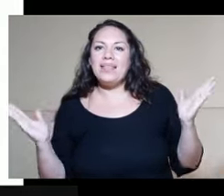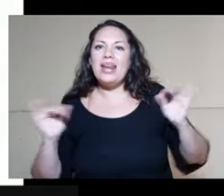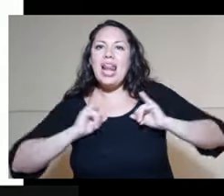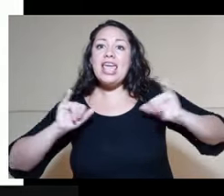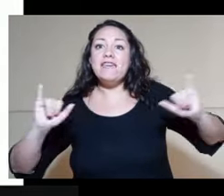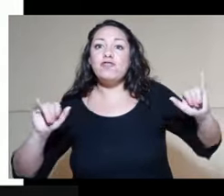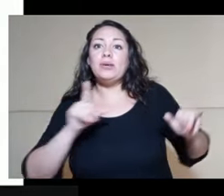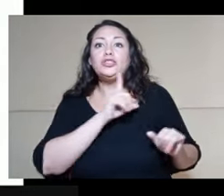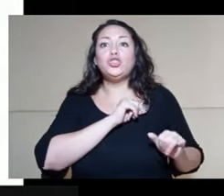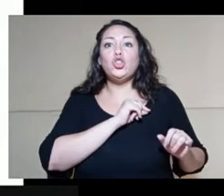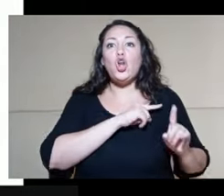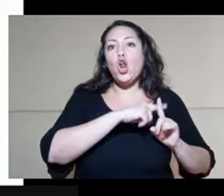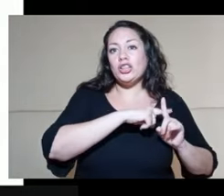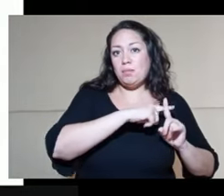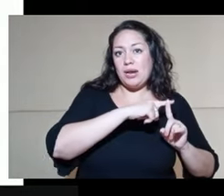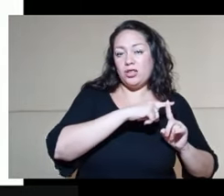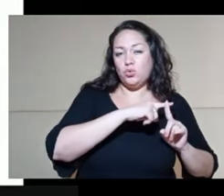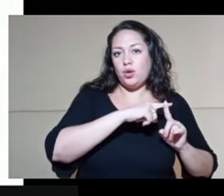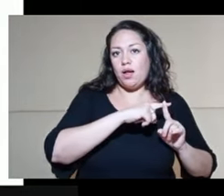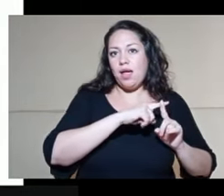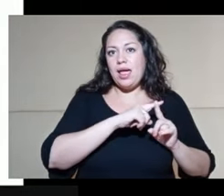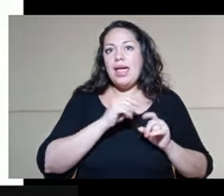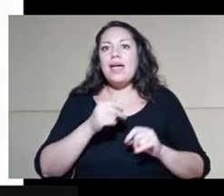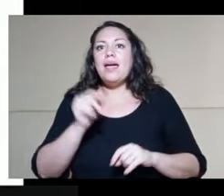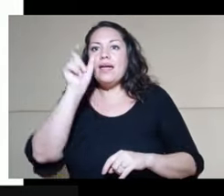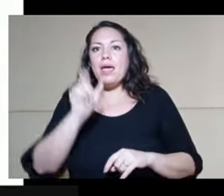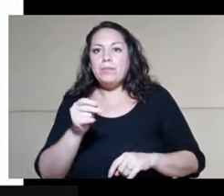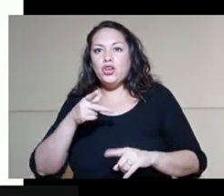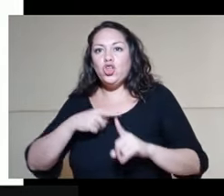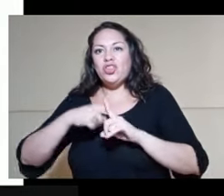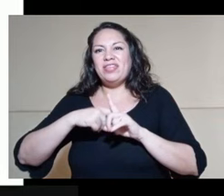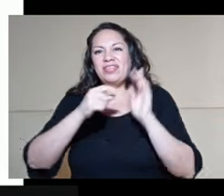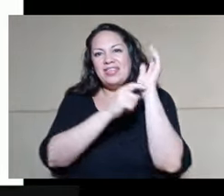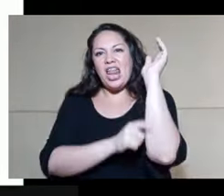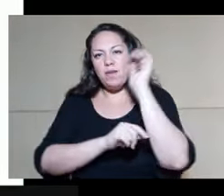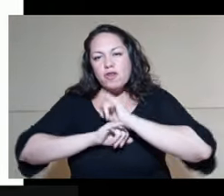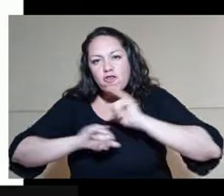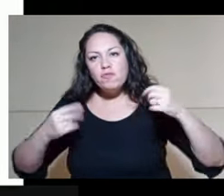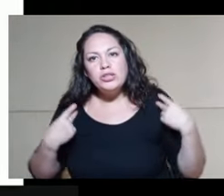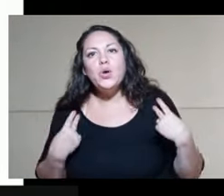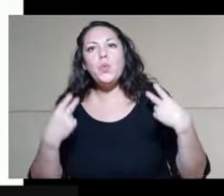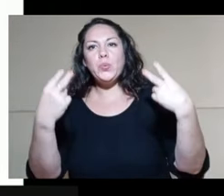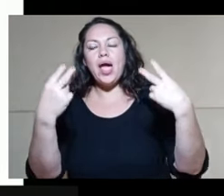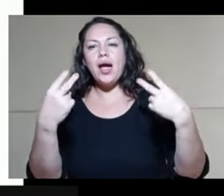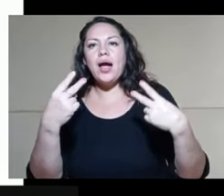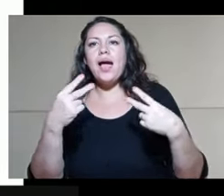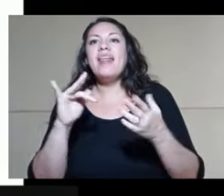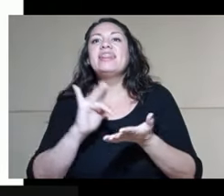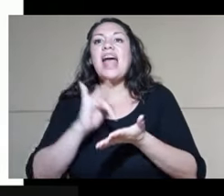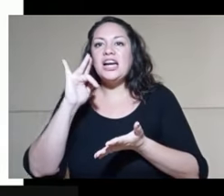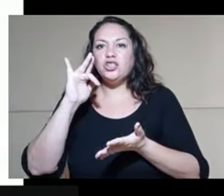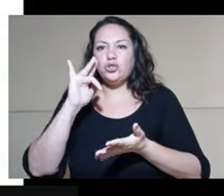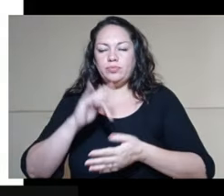espinotalámico lateral lleva información de dolor y temperatura. En cambio, el espinotalámico anterior viaja la